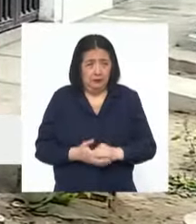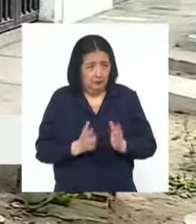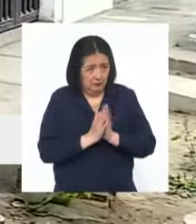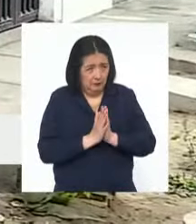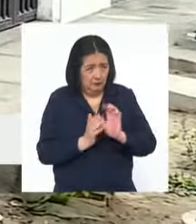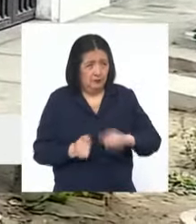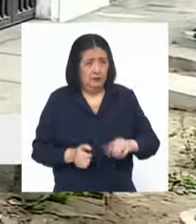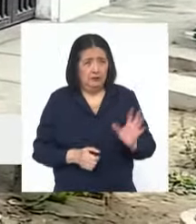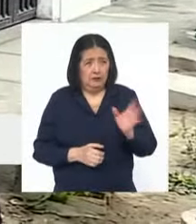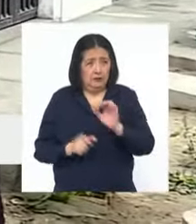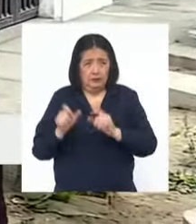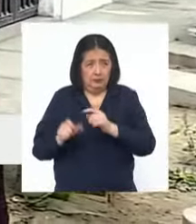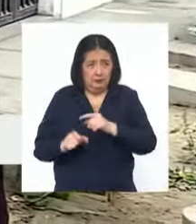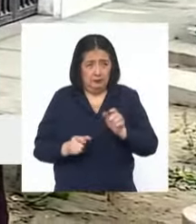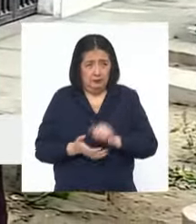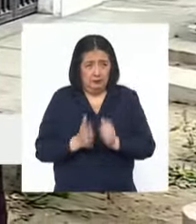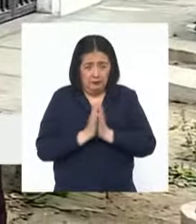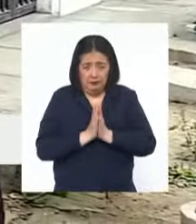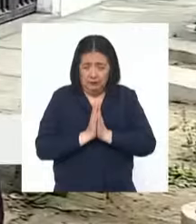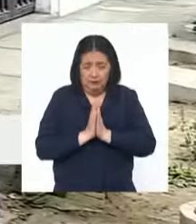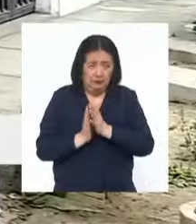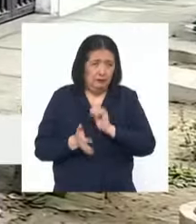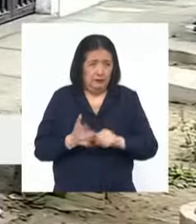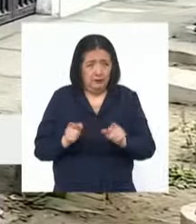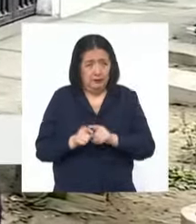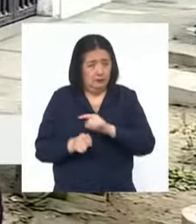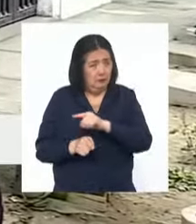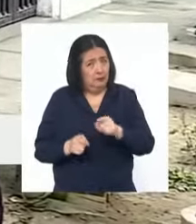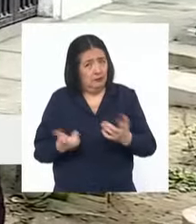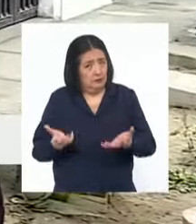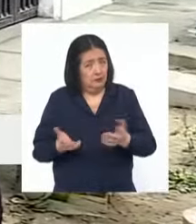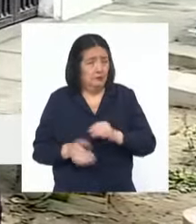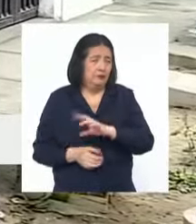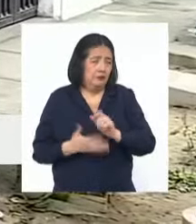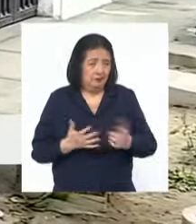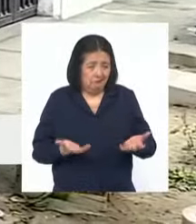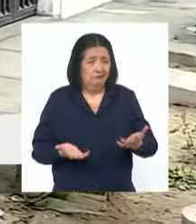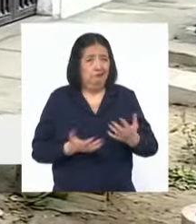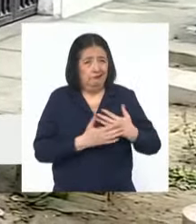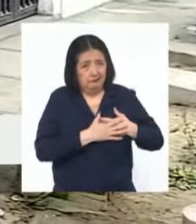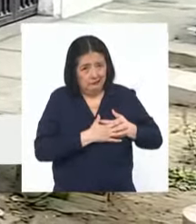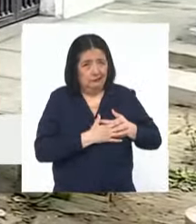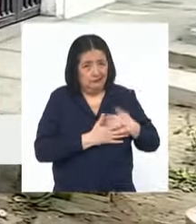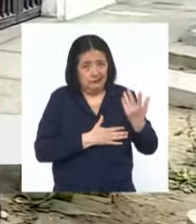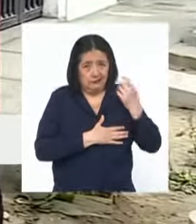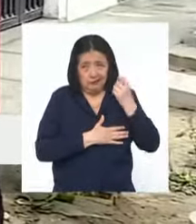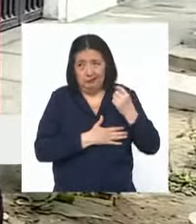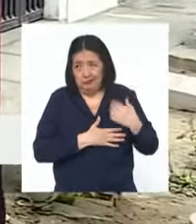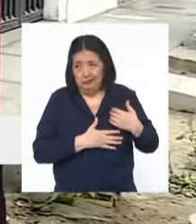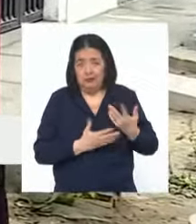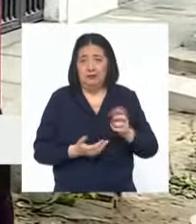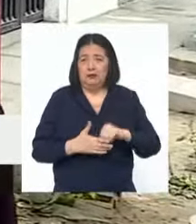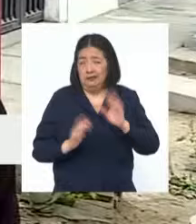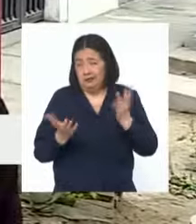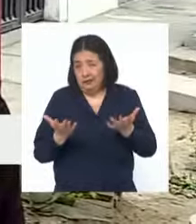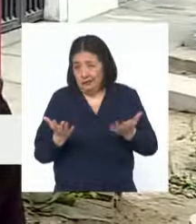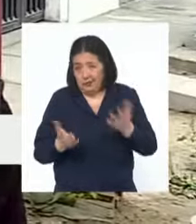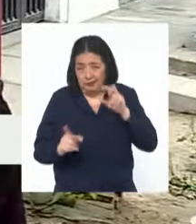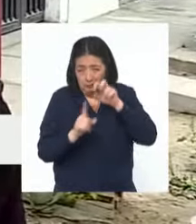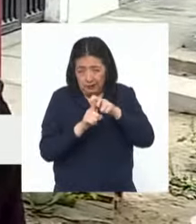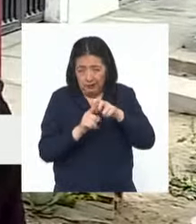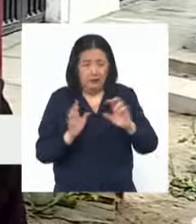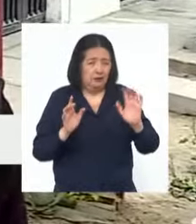favor, solicito a toda la población, por favor, les puede pasar también a ustedes. Por favor, pónganse una mano al corazón y si en caso lo ven en las